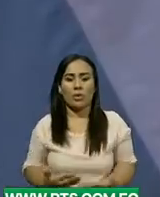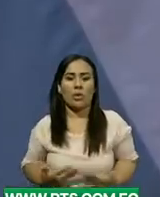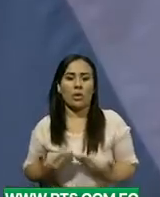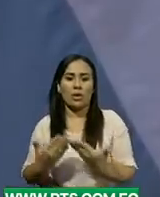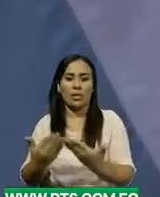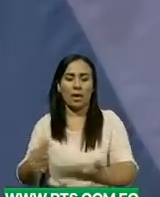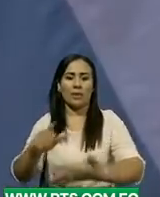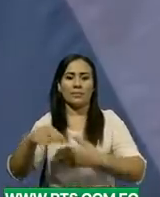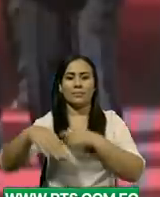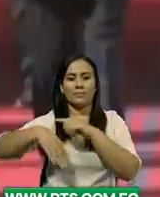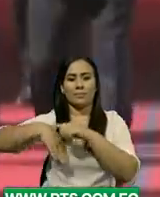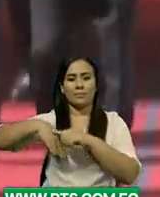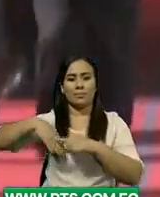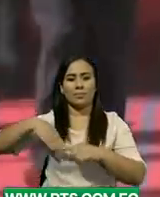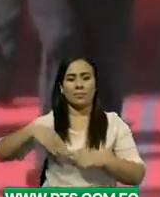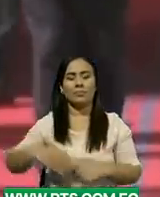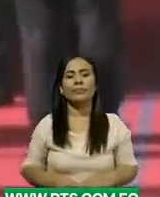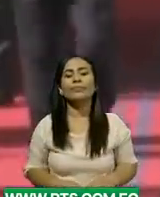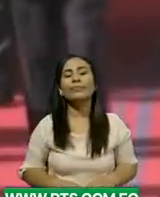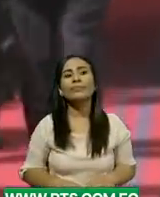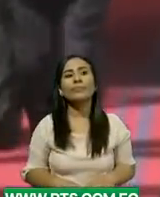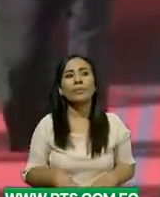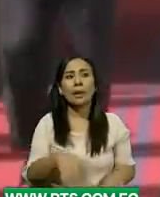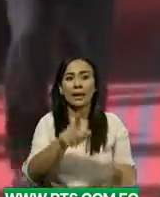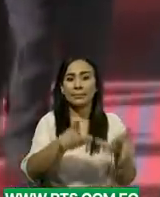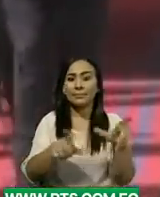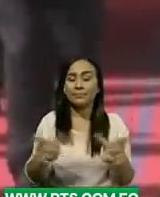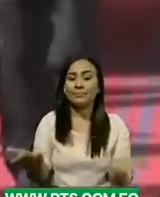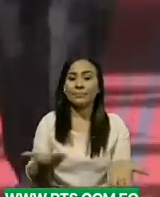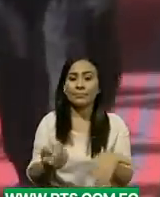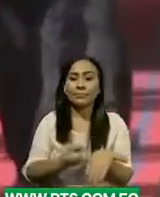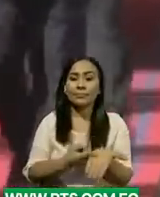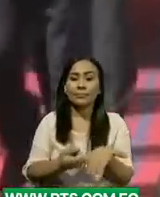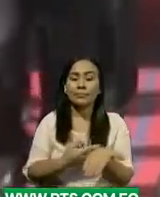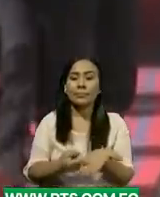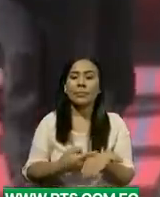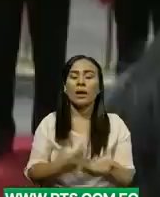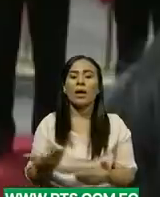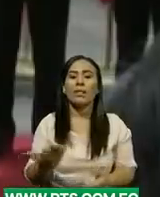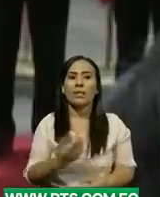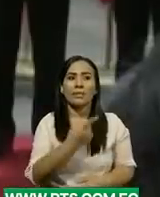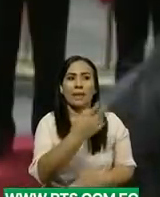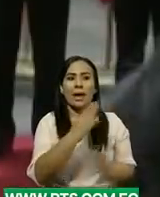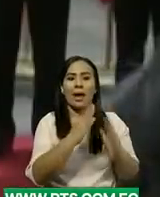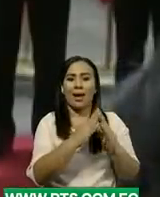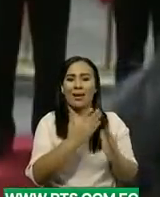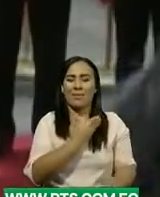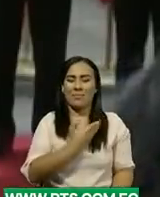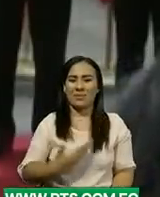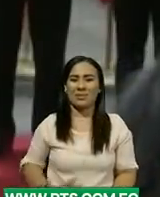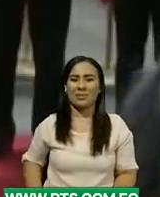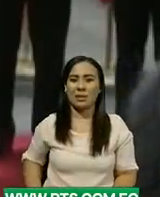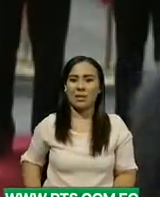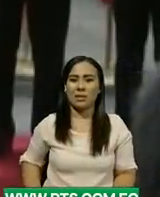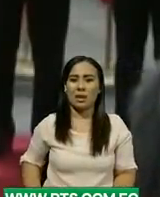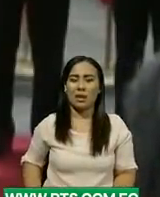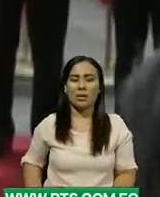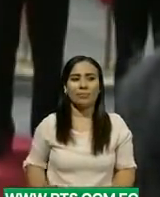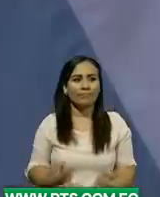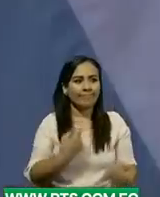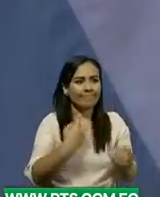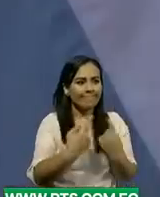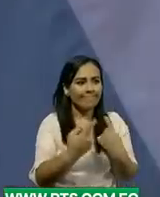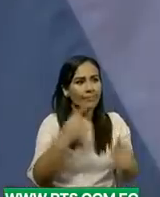en América del Sur. Los mandatarios se dieron cita en el Palacio La Moneda para tratar algunos lineamientos en los que se